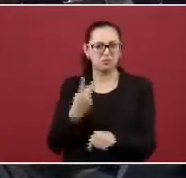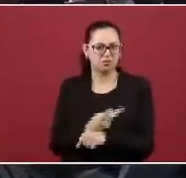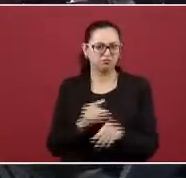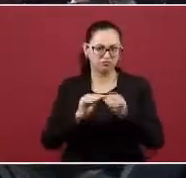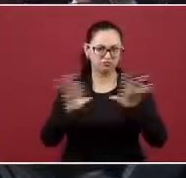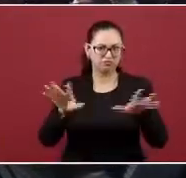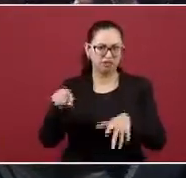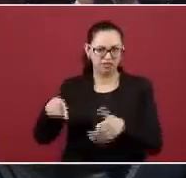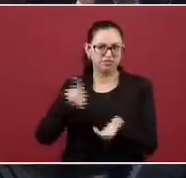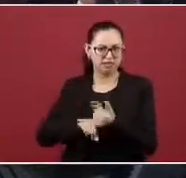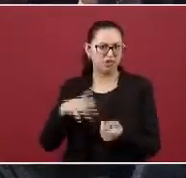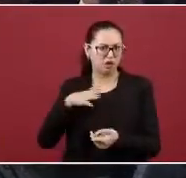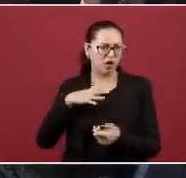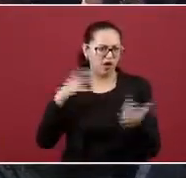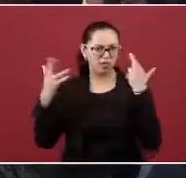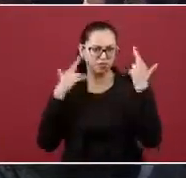audios.